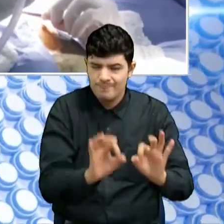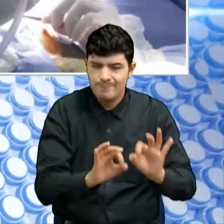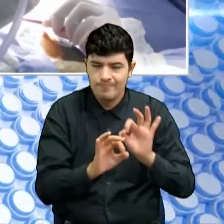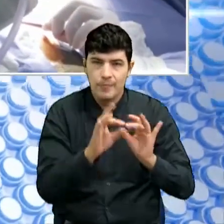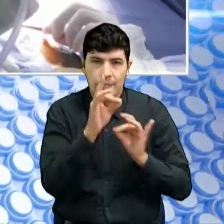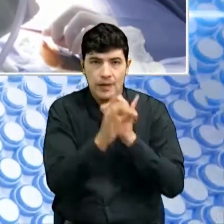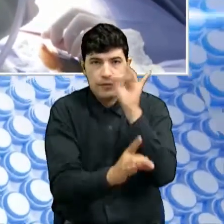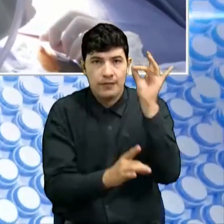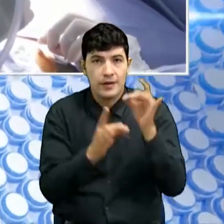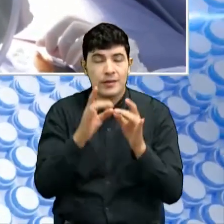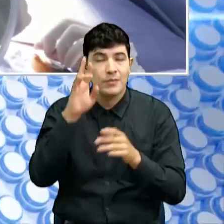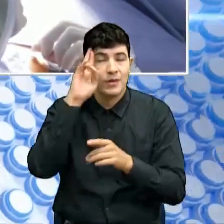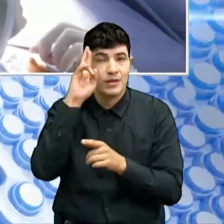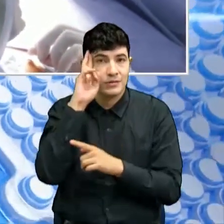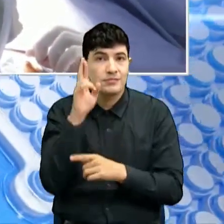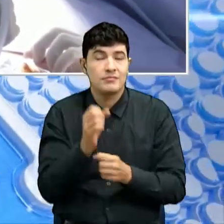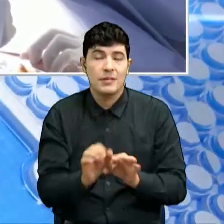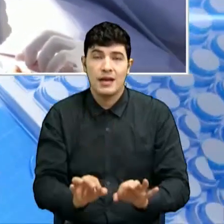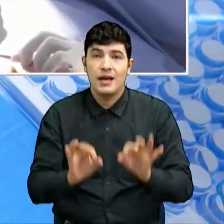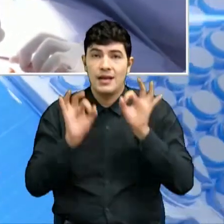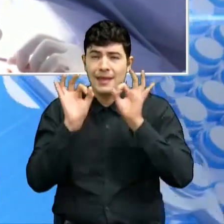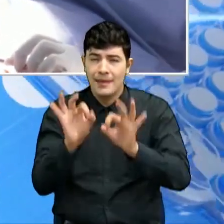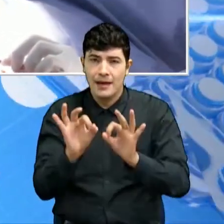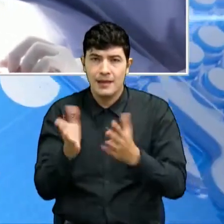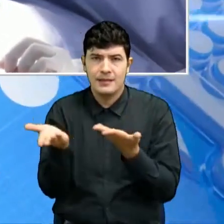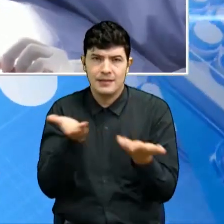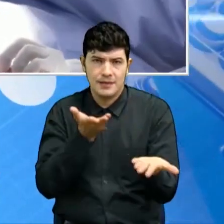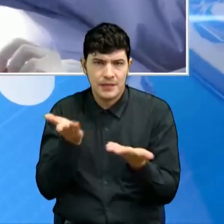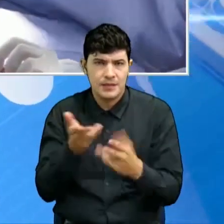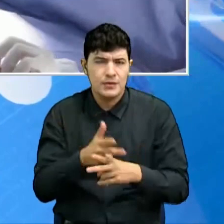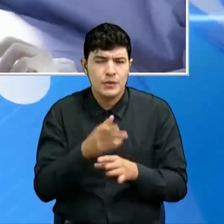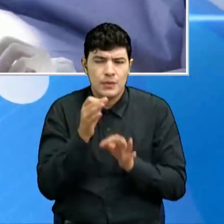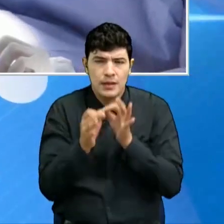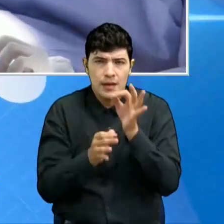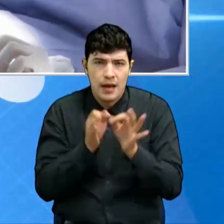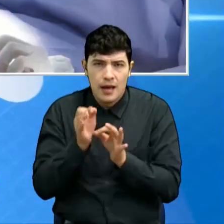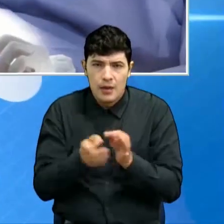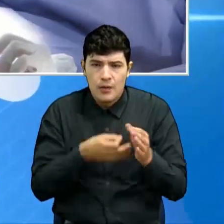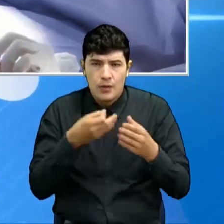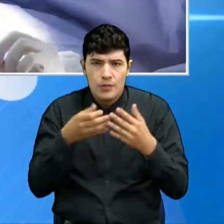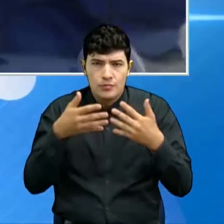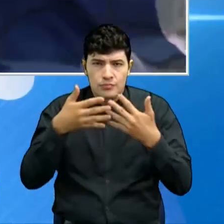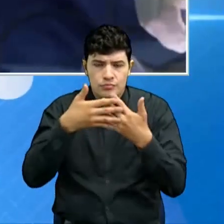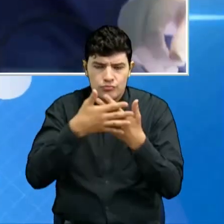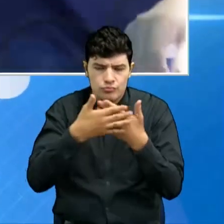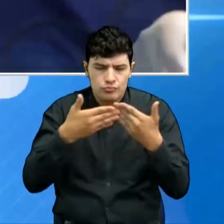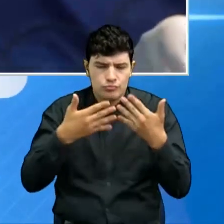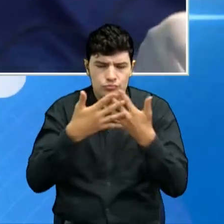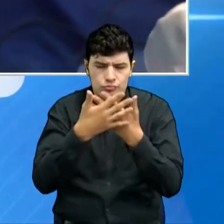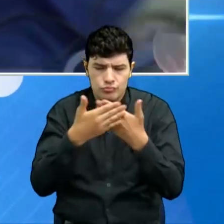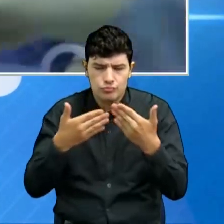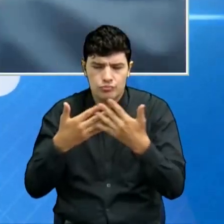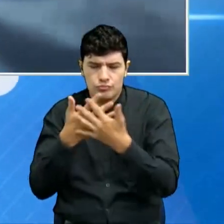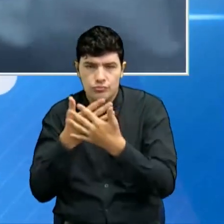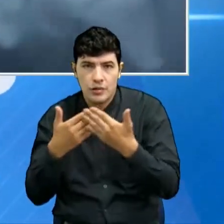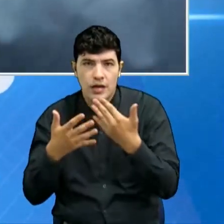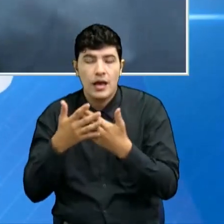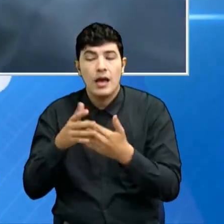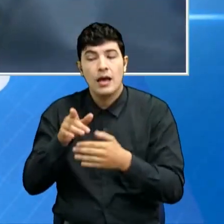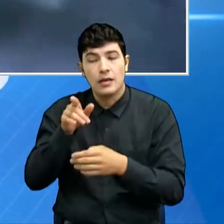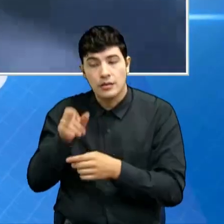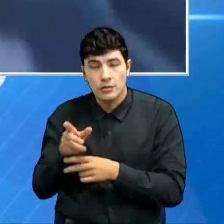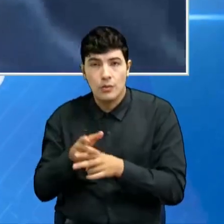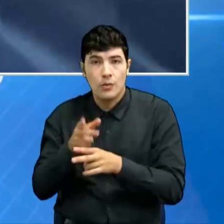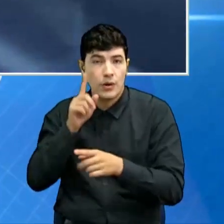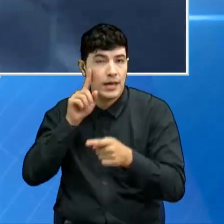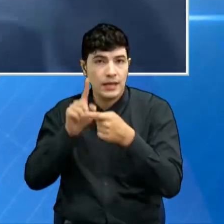lo que ofrecemos es una gran calidad en cuanto al cuidado de los tejidos y en cuanto a poder conservar la función neurológica, porque